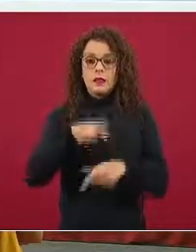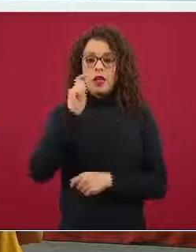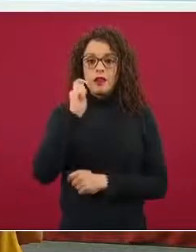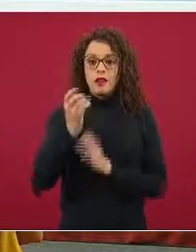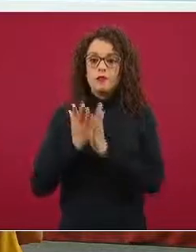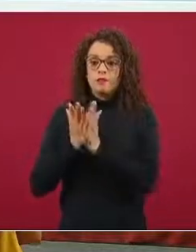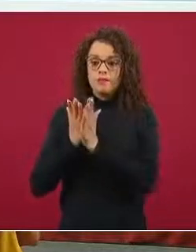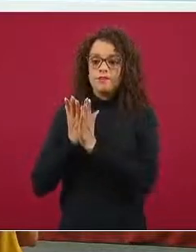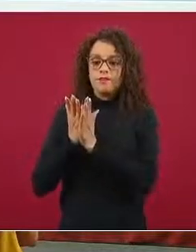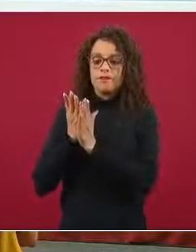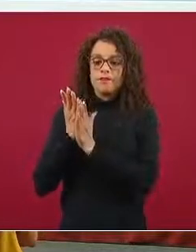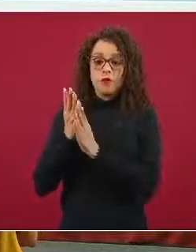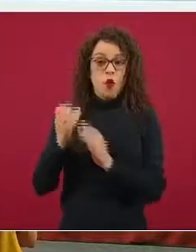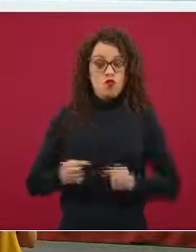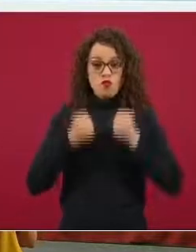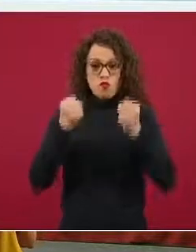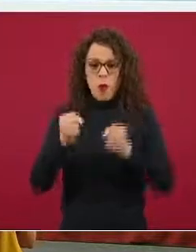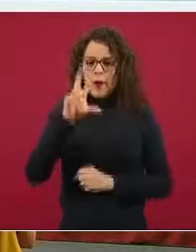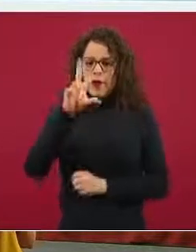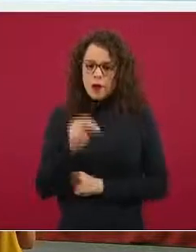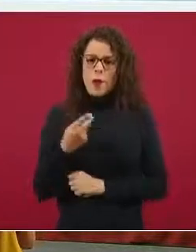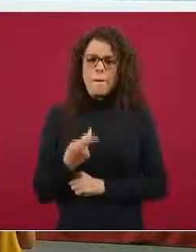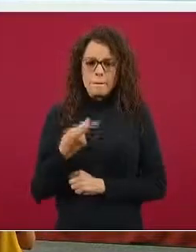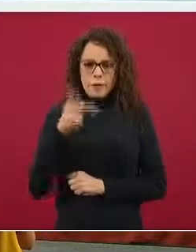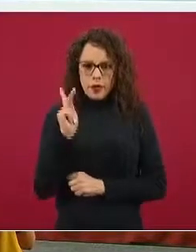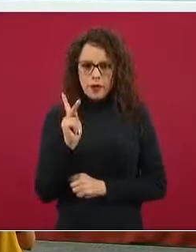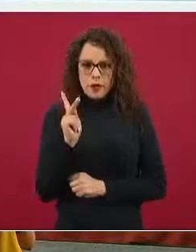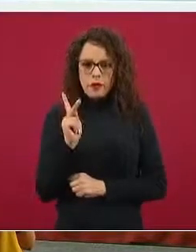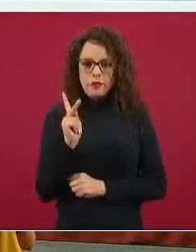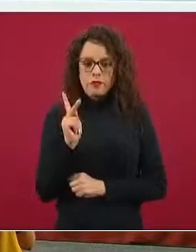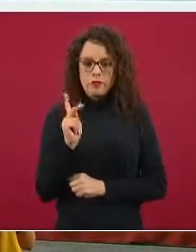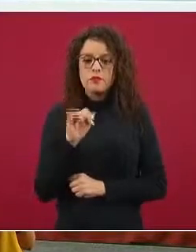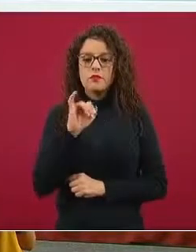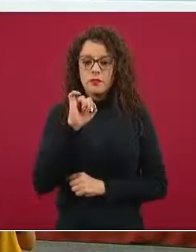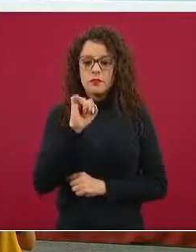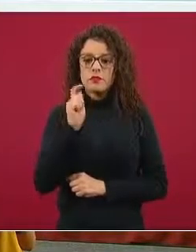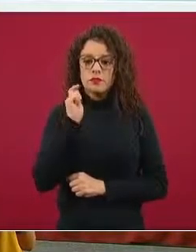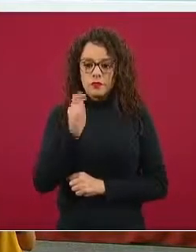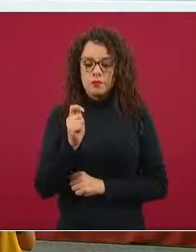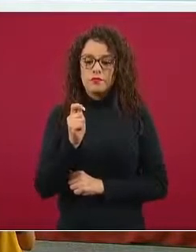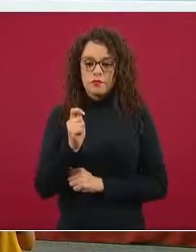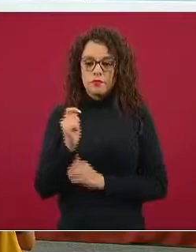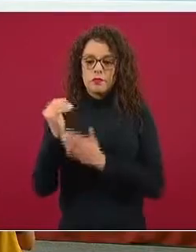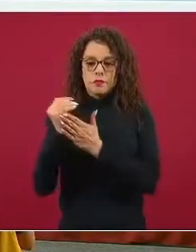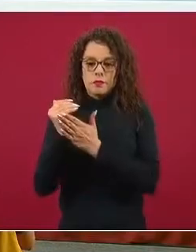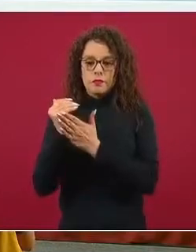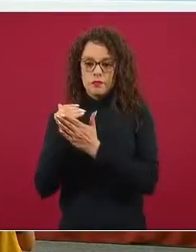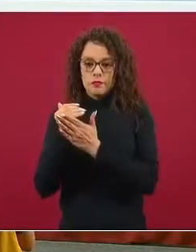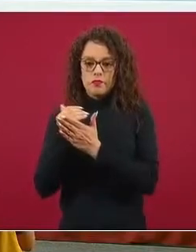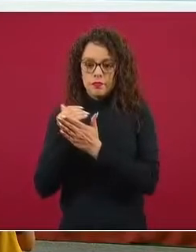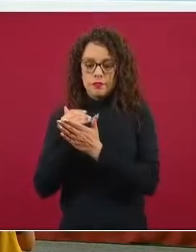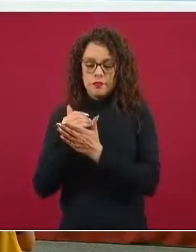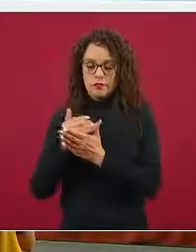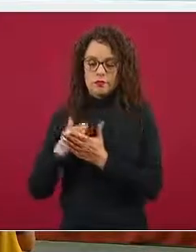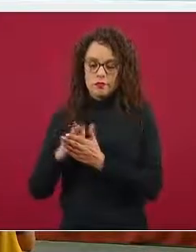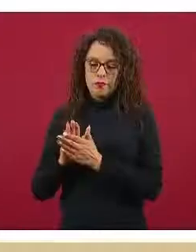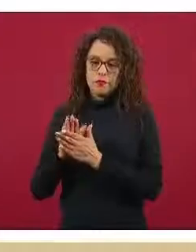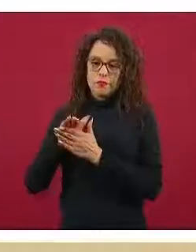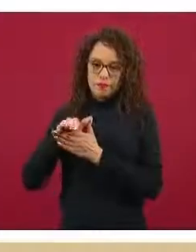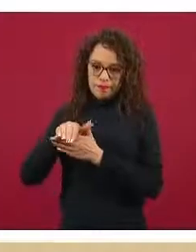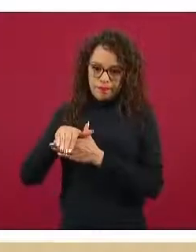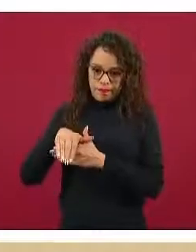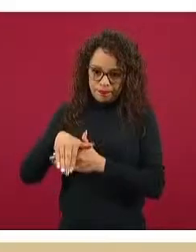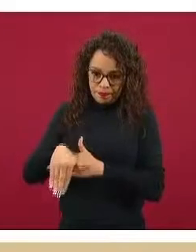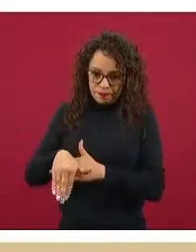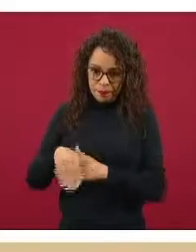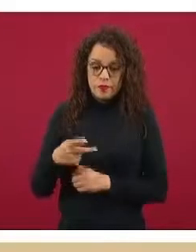no tan marcada, pero finalmente tendencia descendente. Y bueno, recordemos también en este punto